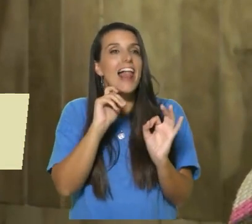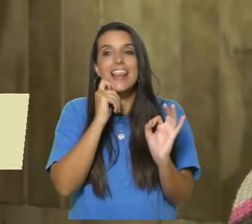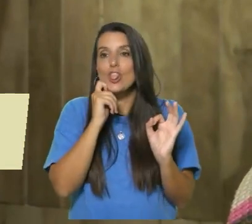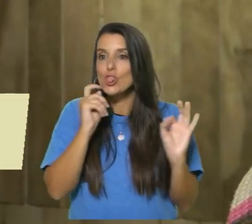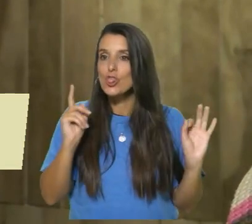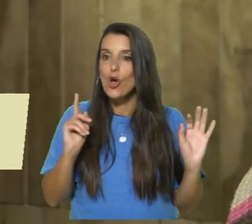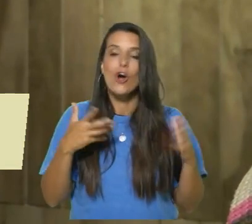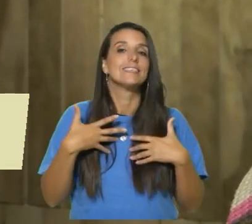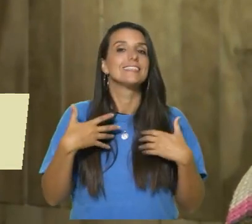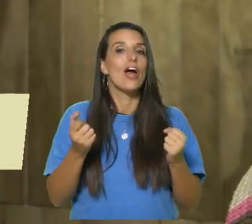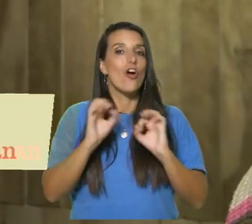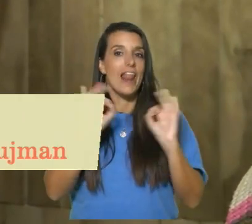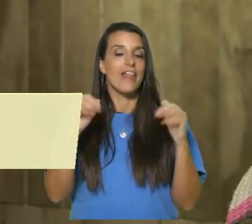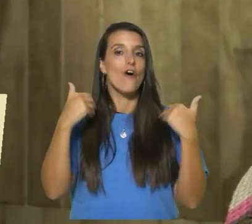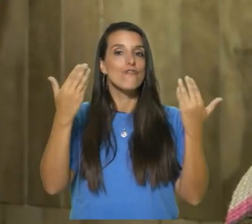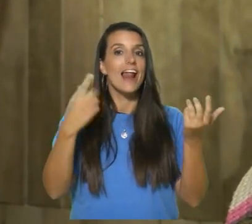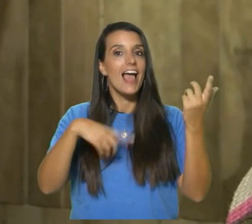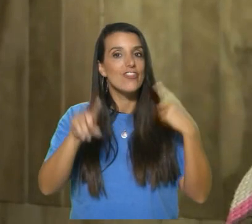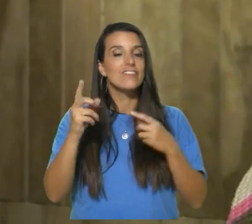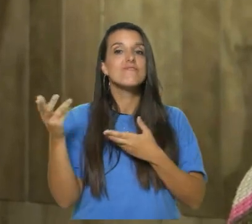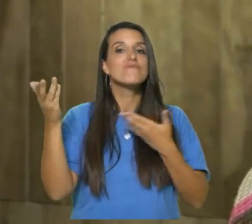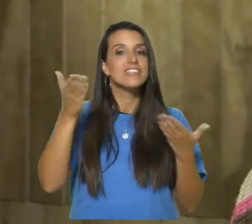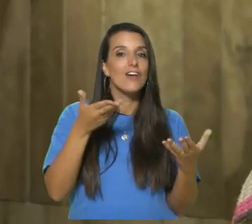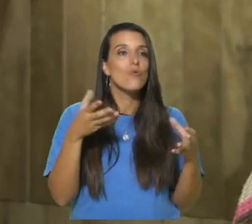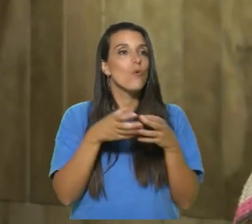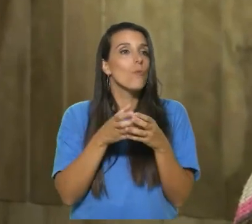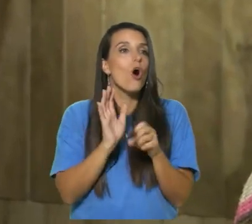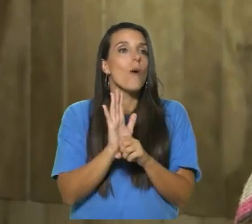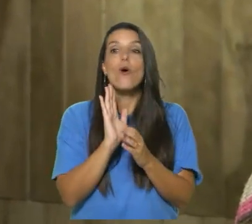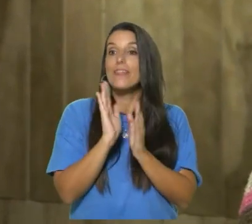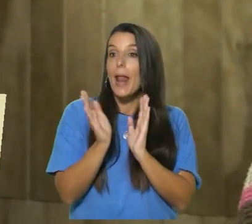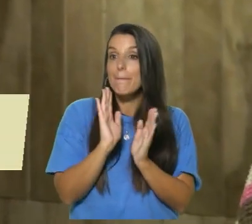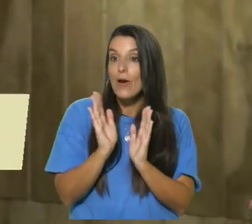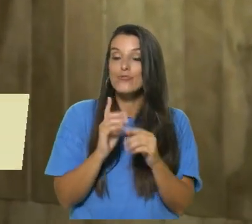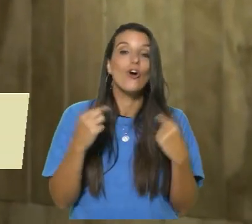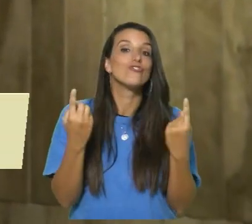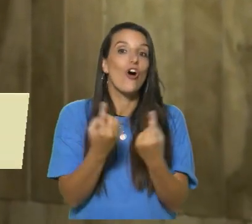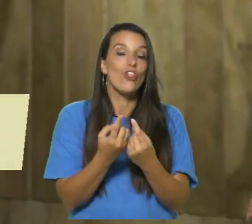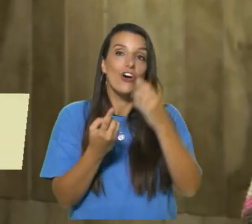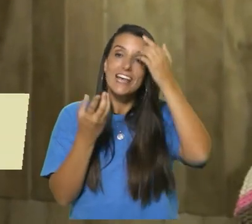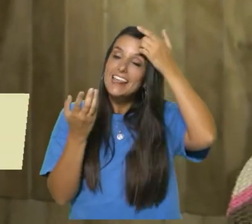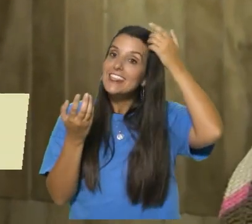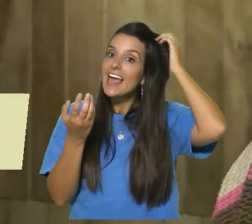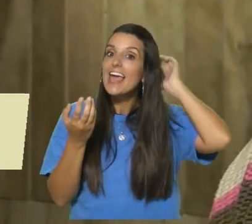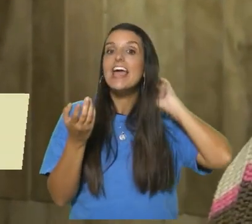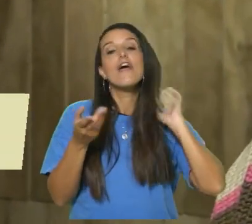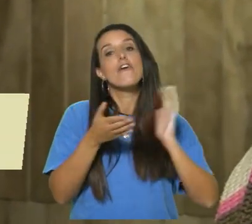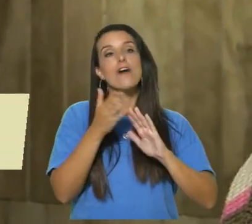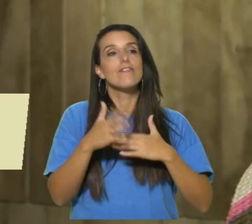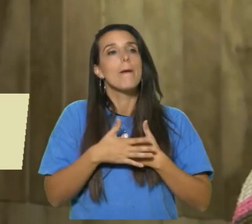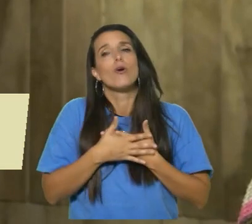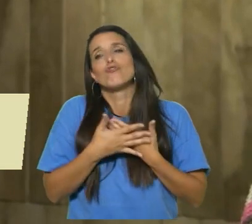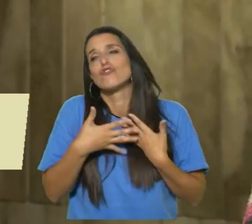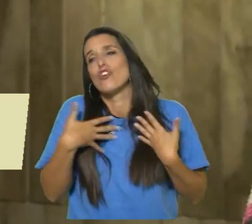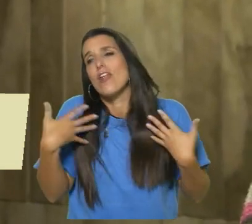ni nada sano con el afuera Entonces es una invitación es un grupo terapéutico encubierto h en donde eh vamos a emocionarnos